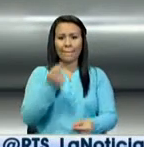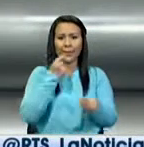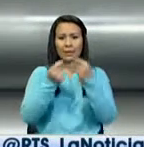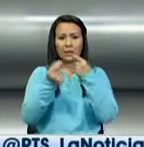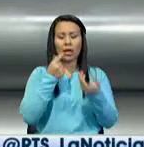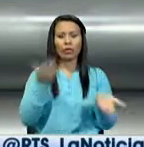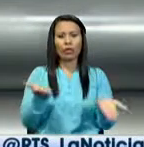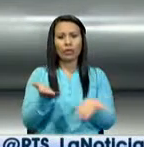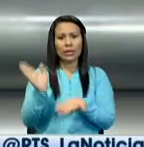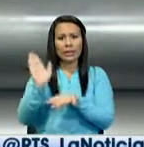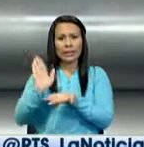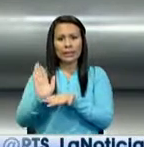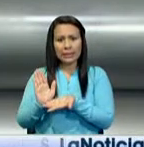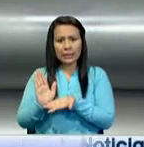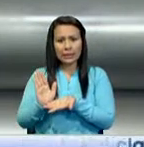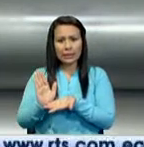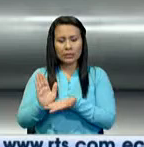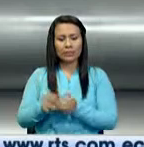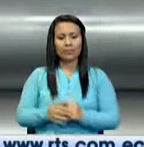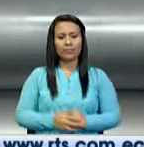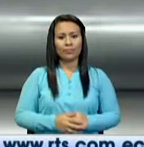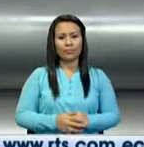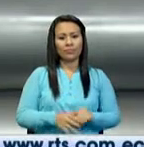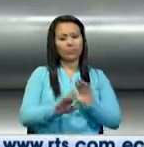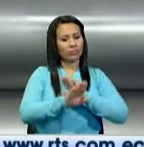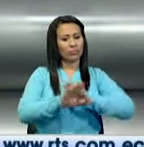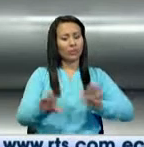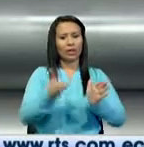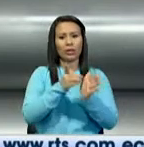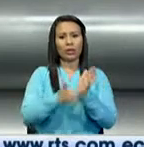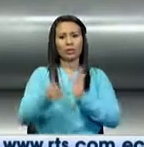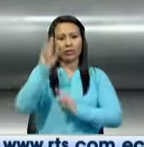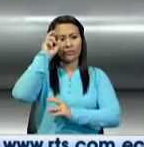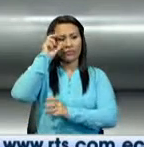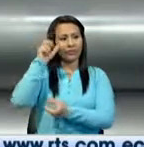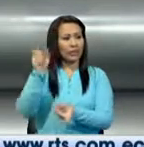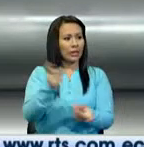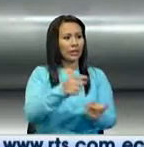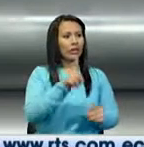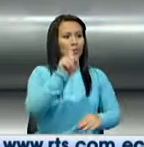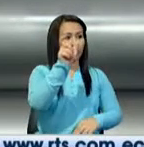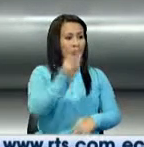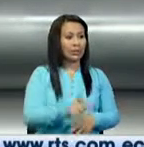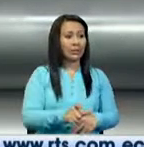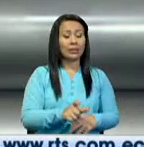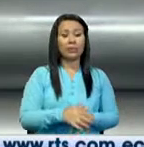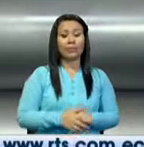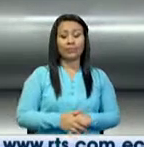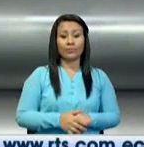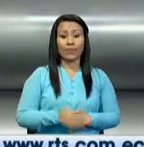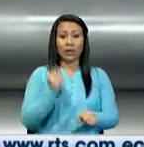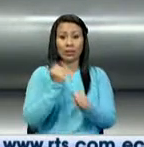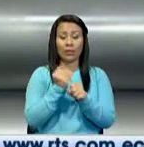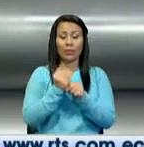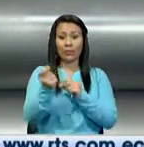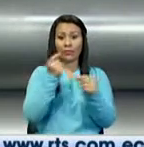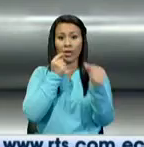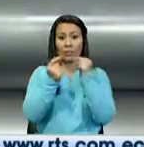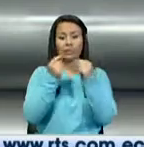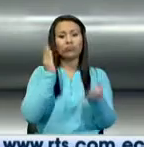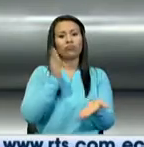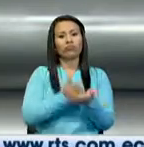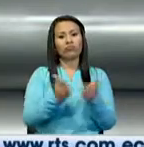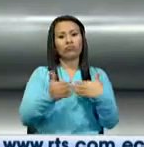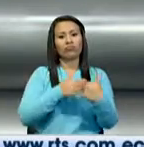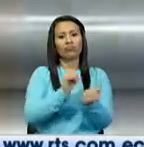Instituto Ecuatoriano de Seguridad Social fue denunciado en la Fiscalía. Un empleado de farmacia fue detenido para investigaciones.